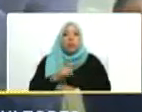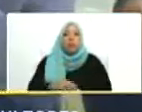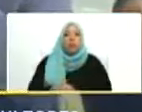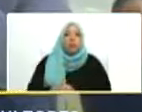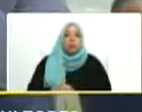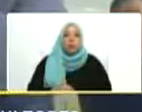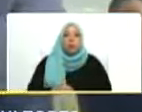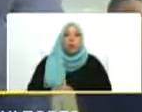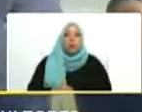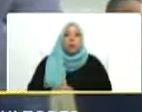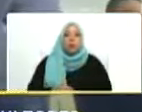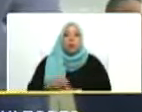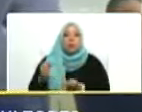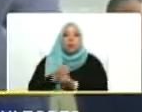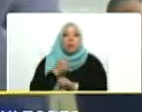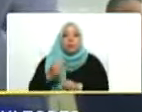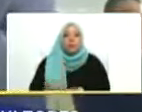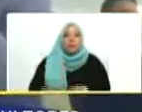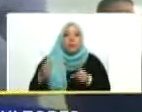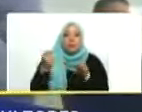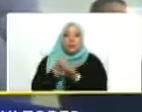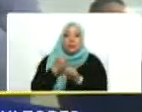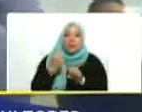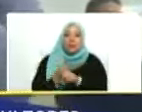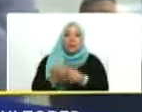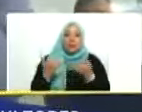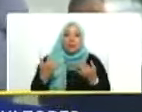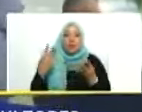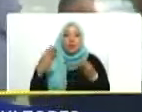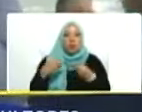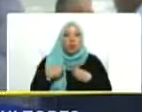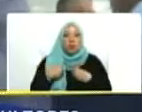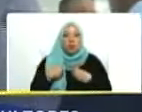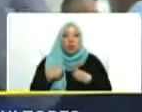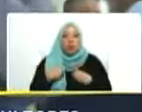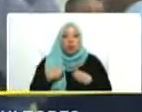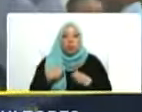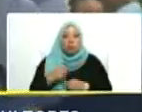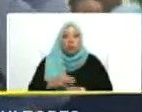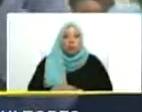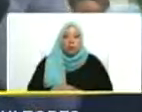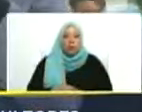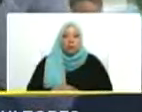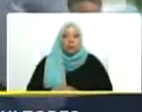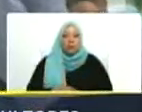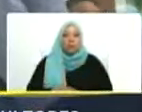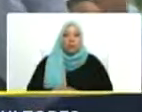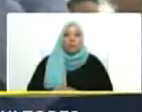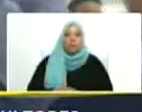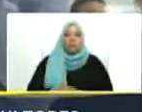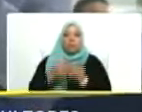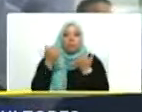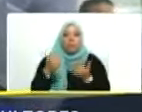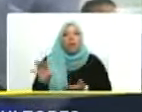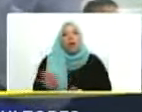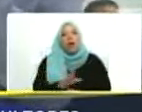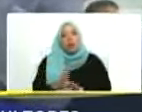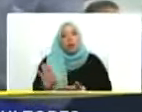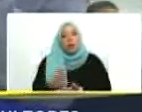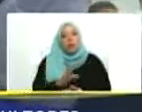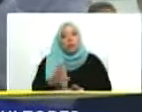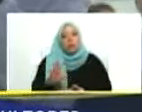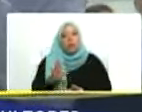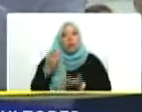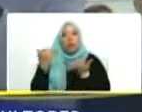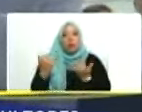esta victoria milagrosa que nos permitió rescatarlo. Así que vamos a disfrutar, vamos a cantar. Y